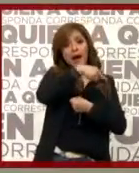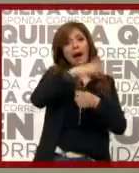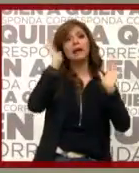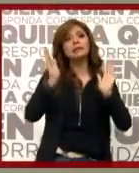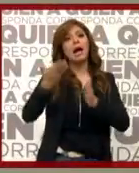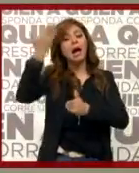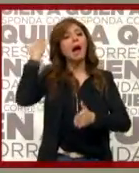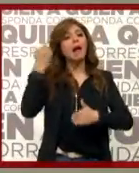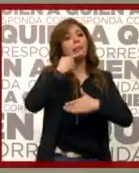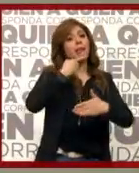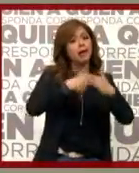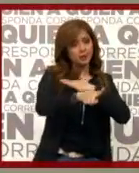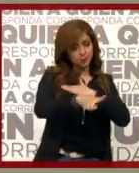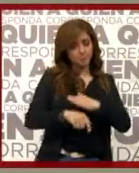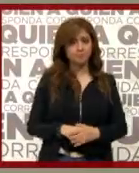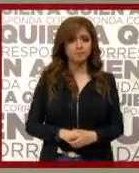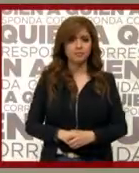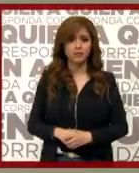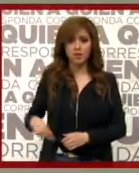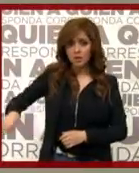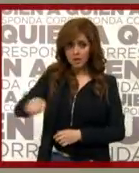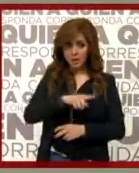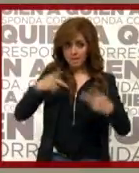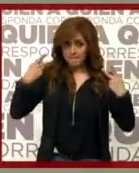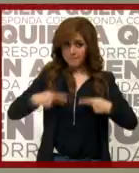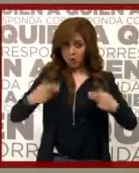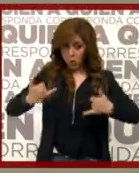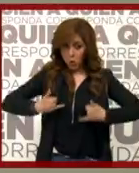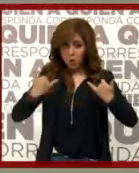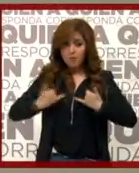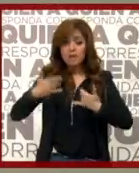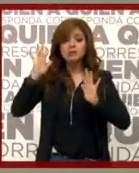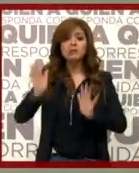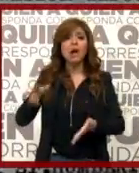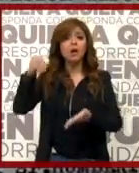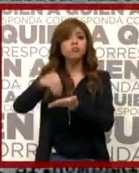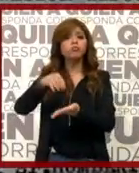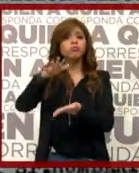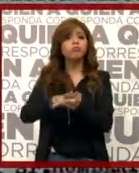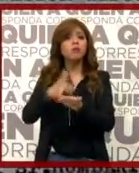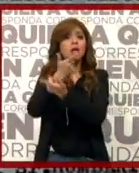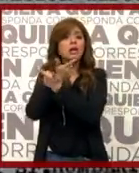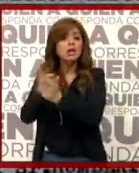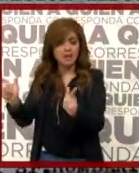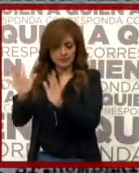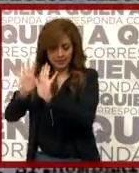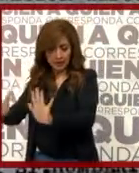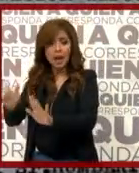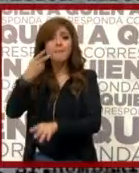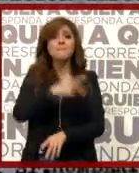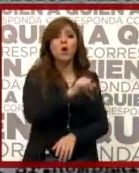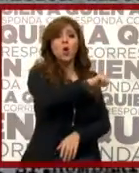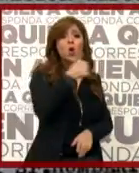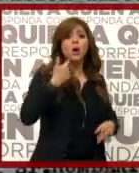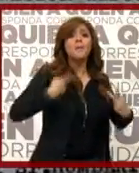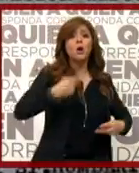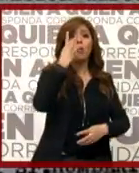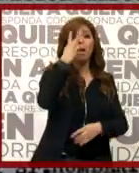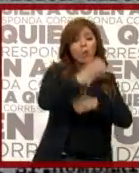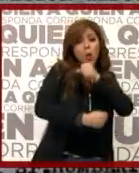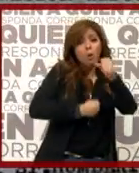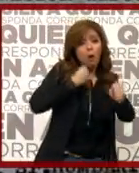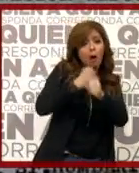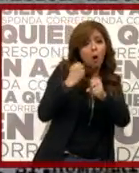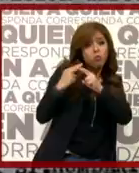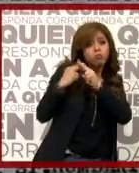declaración. Dicen que los que eran menores de edad fueron sentenciados y ya salieron, pero los otros 6 llevan 4 años presos y sin